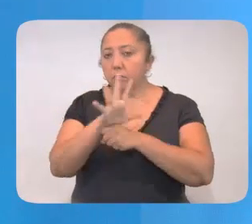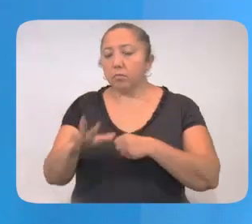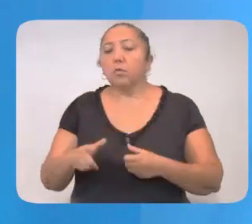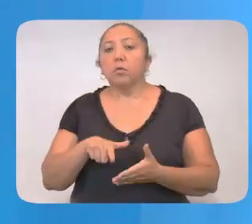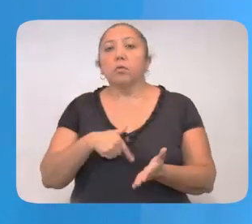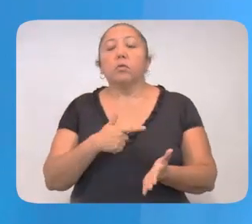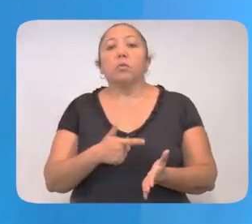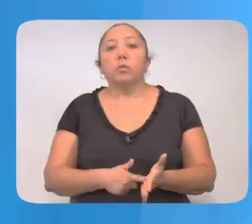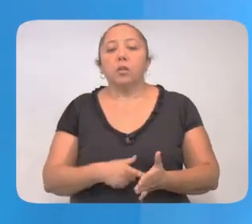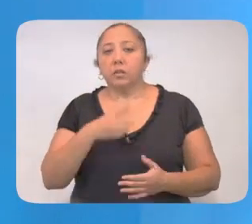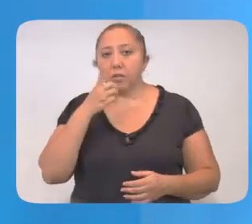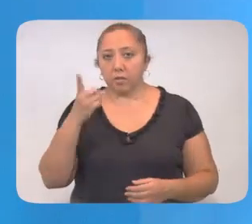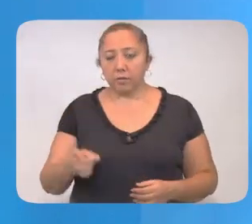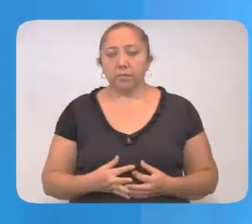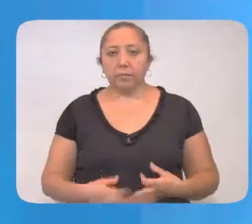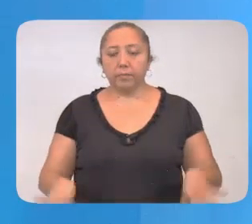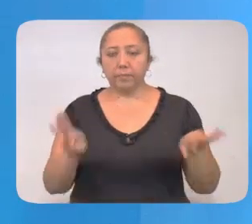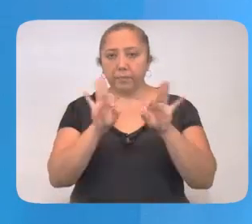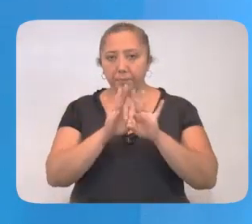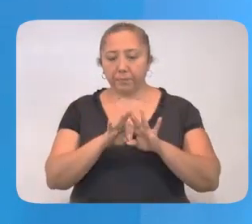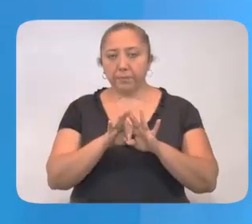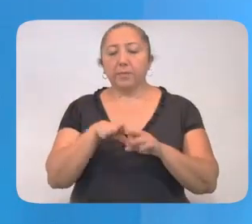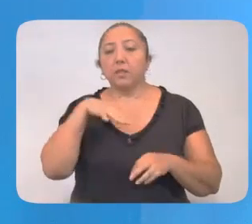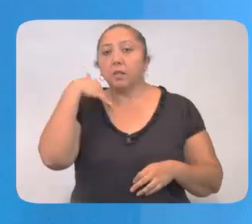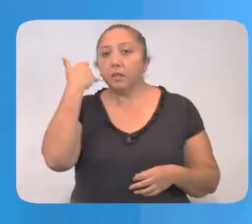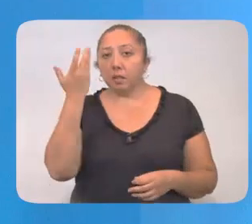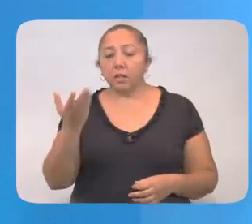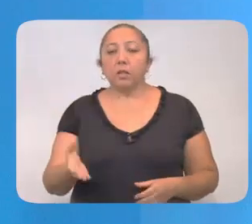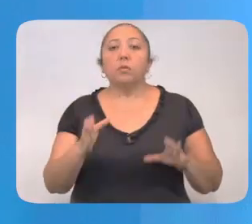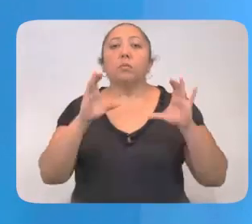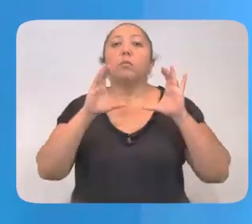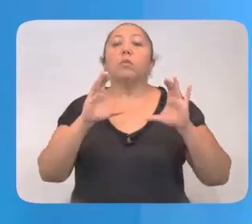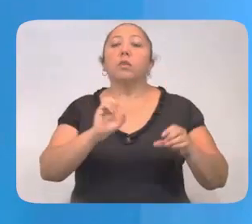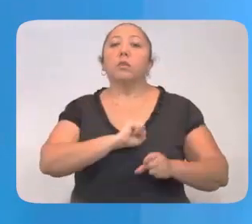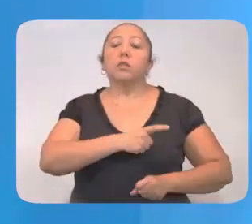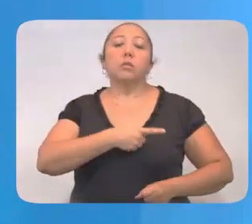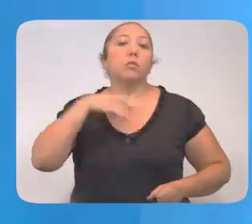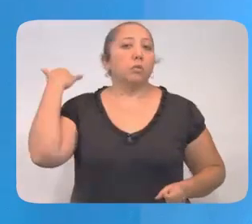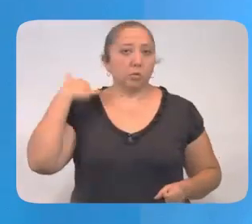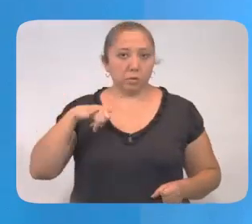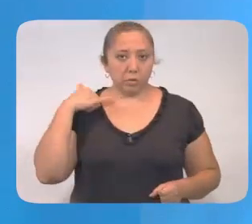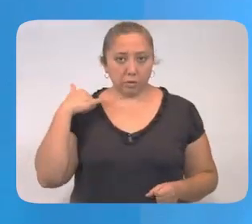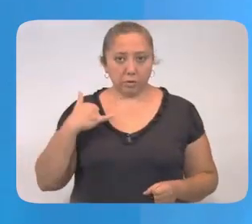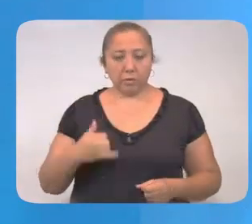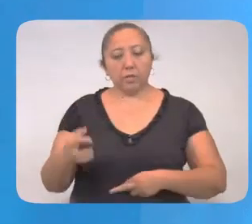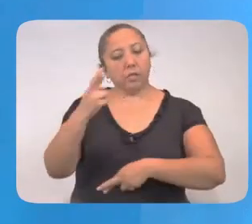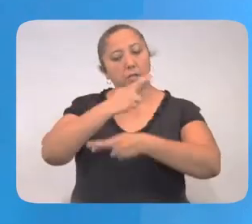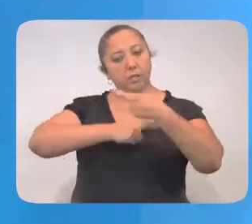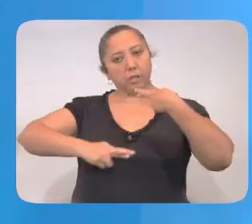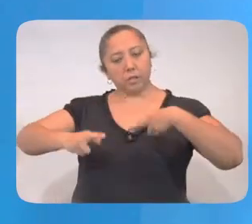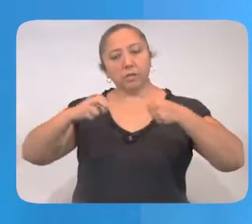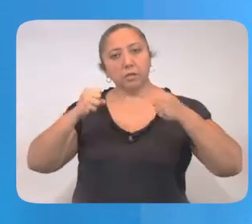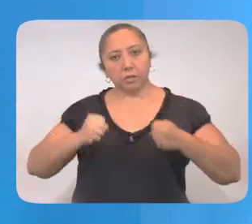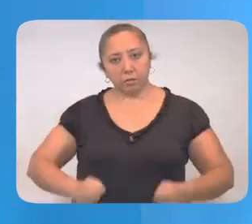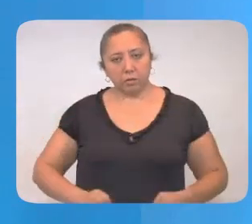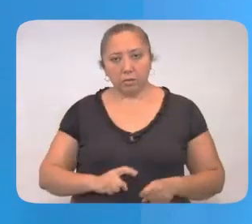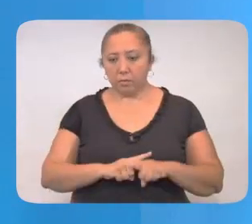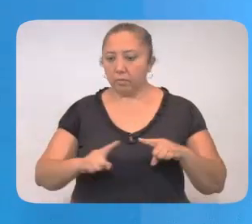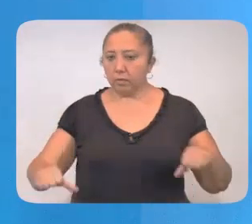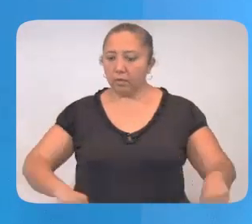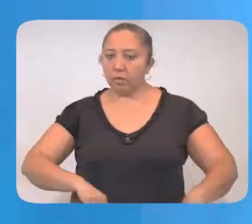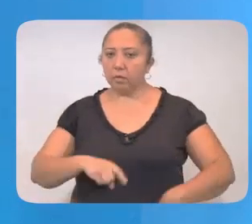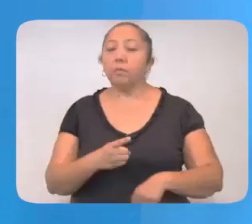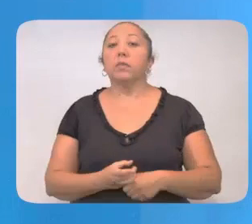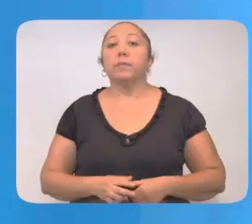en lugares determinados y estratégicos, con el objetivo de proteger la salud de los yucatecos y preparar un retorno seguro a diversas